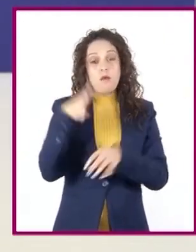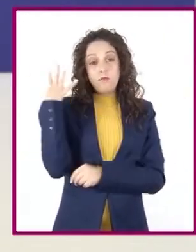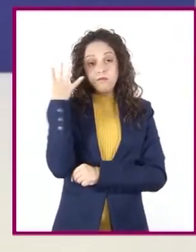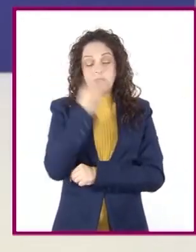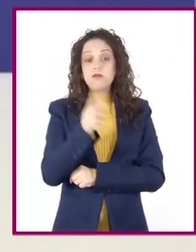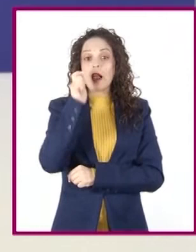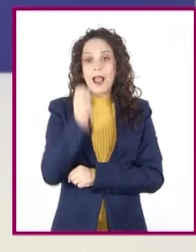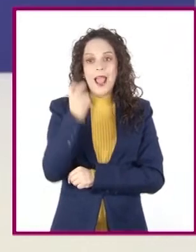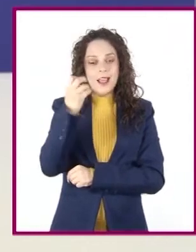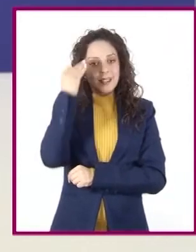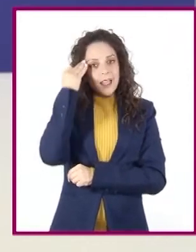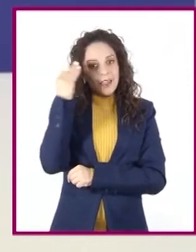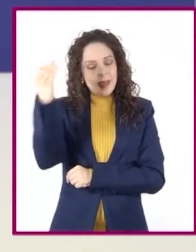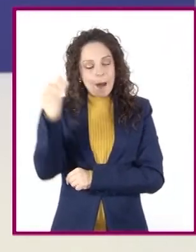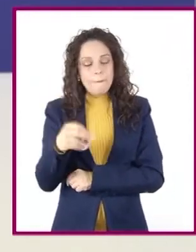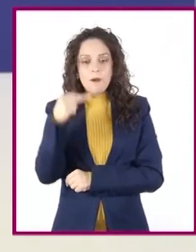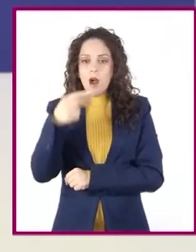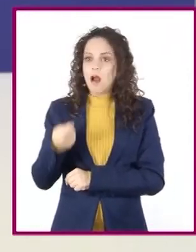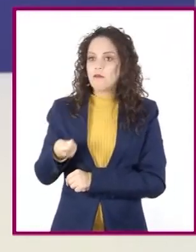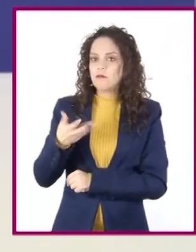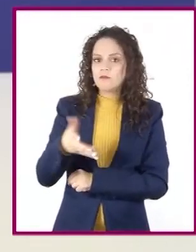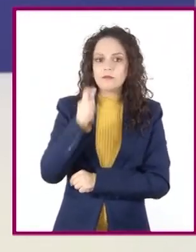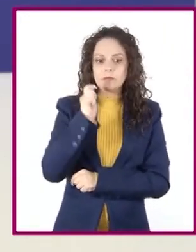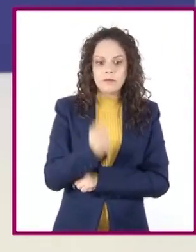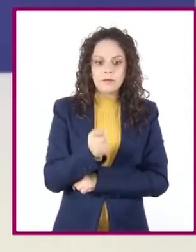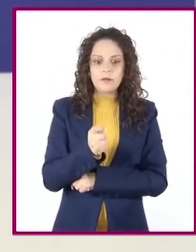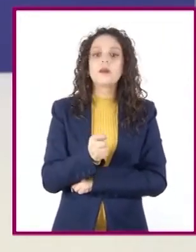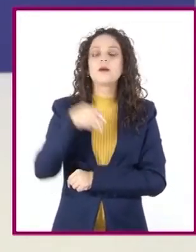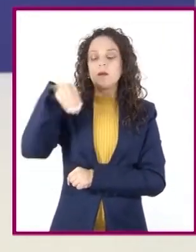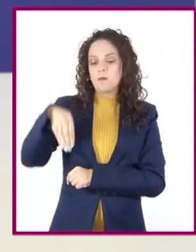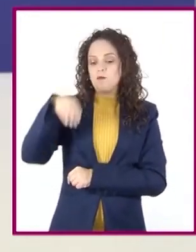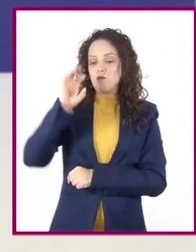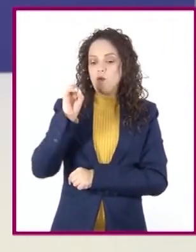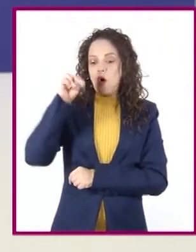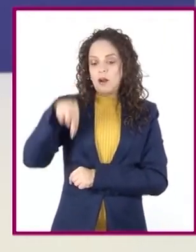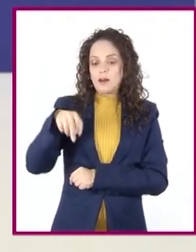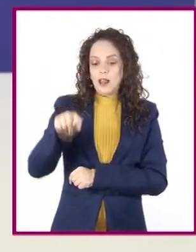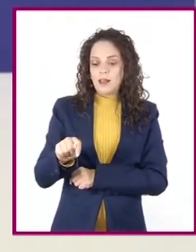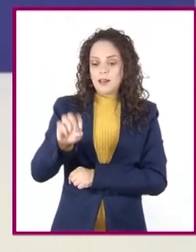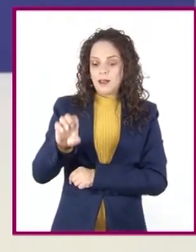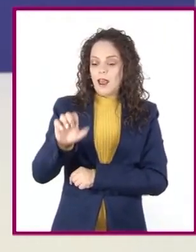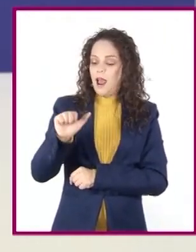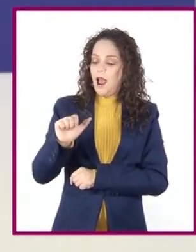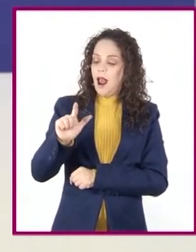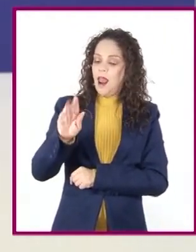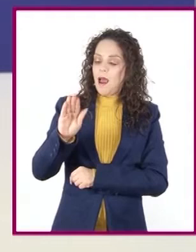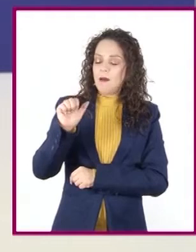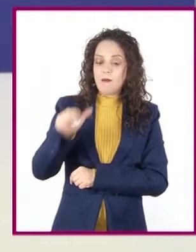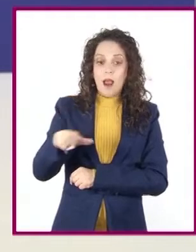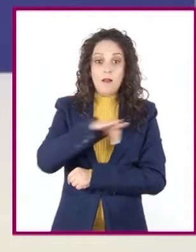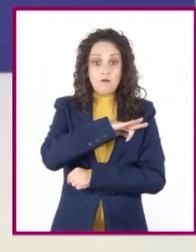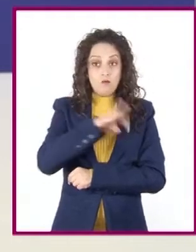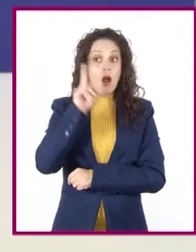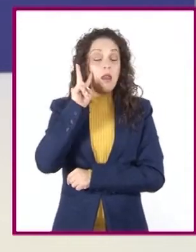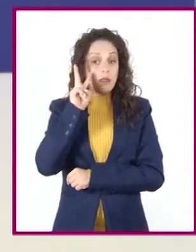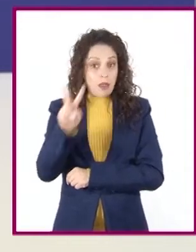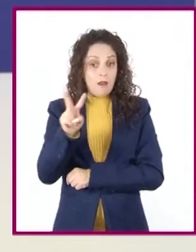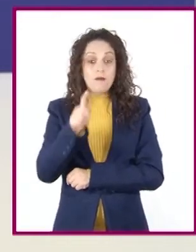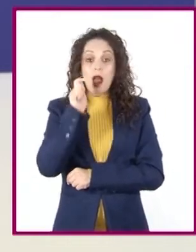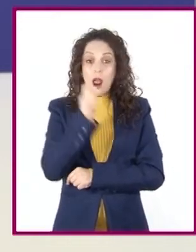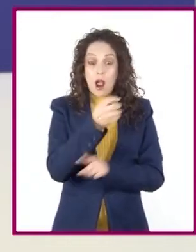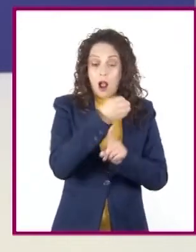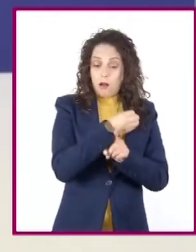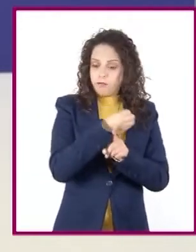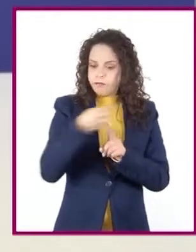clásico. Se le conoce con el nombre de Monte Albán y nos muestra el grado de avance y